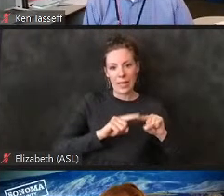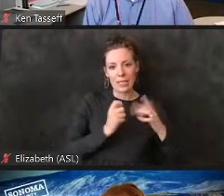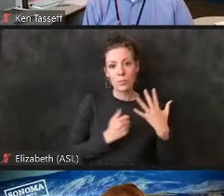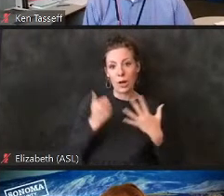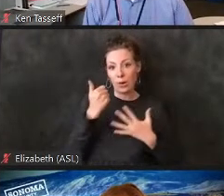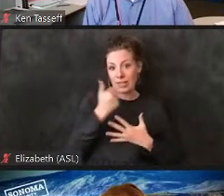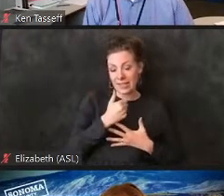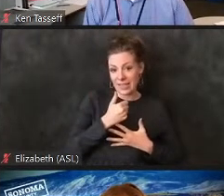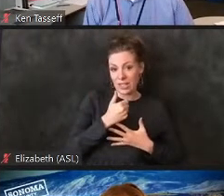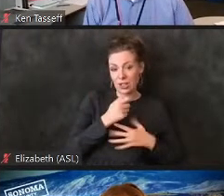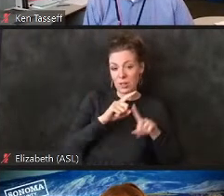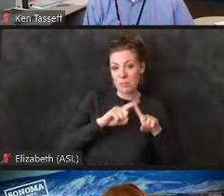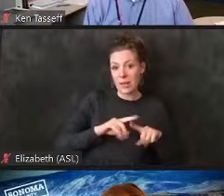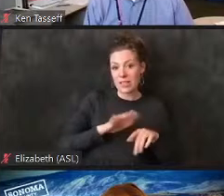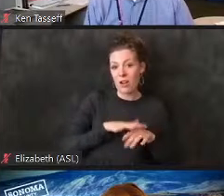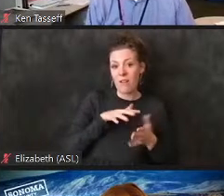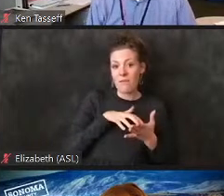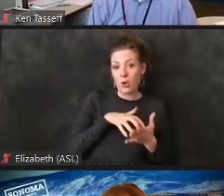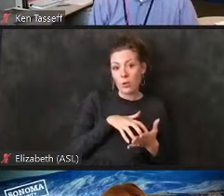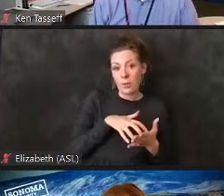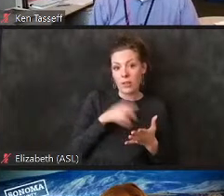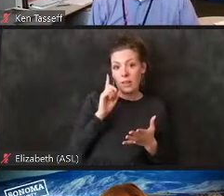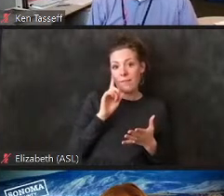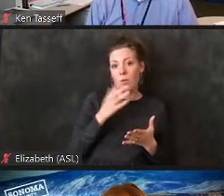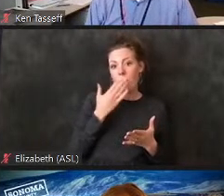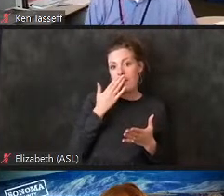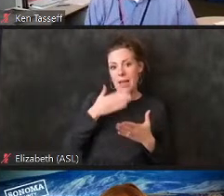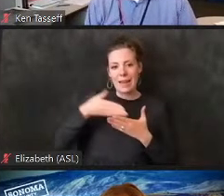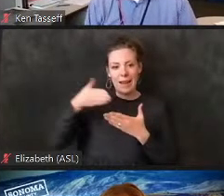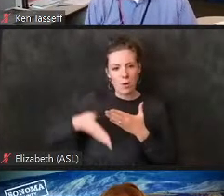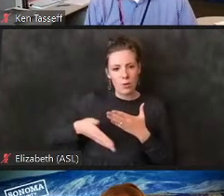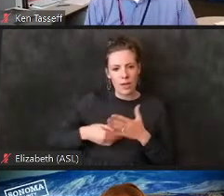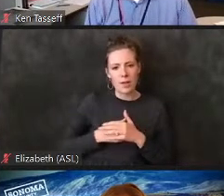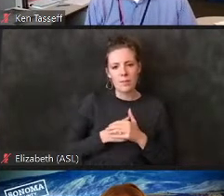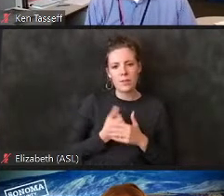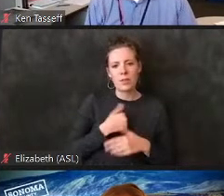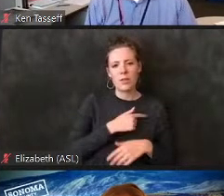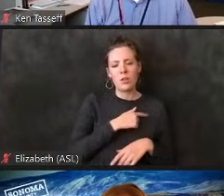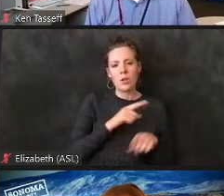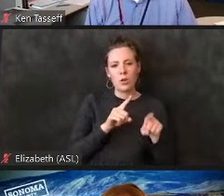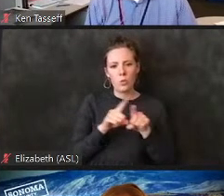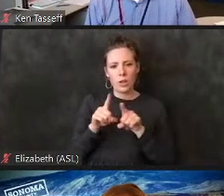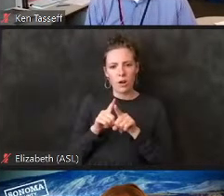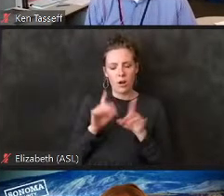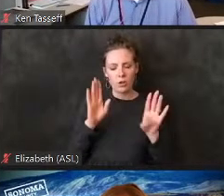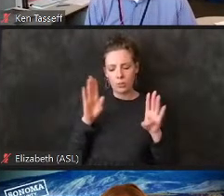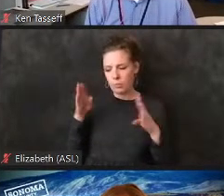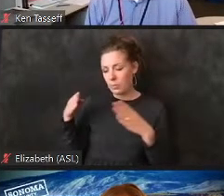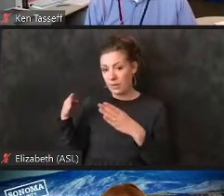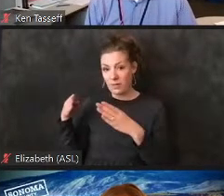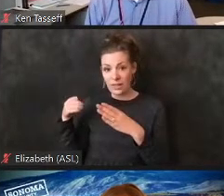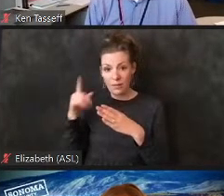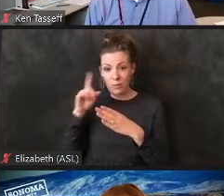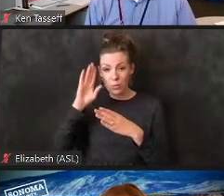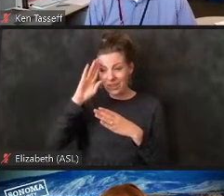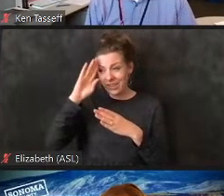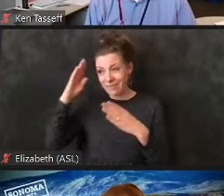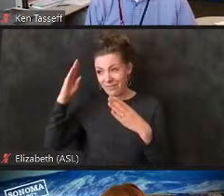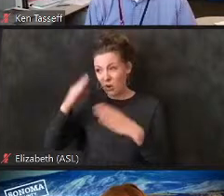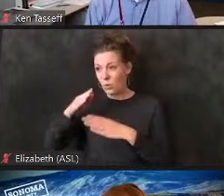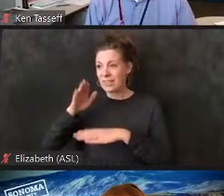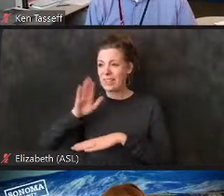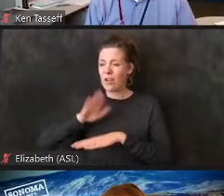Prioritization based on vulnerability. Y también hemos fijado de un grupo que se está enfocando más en la